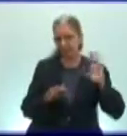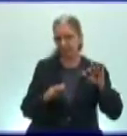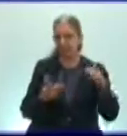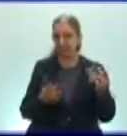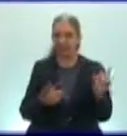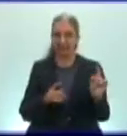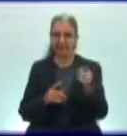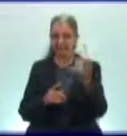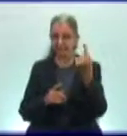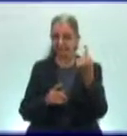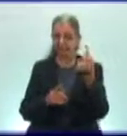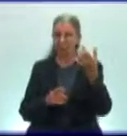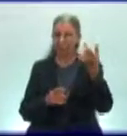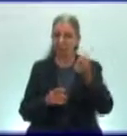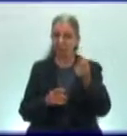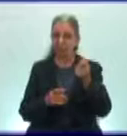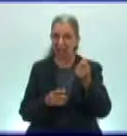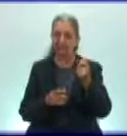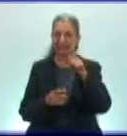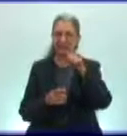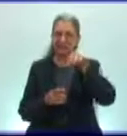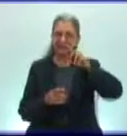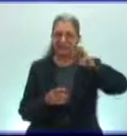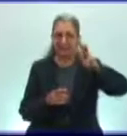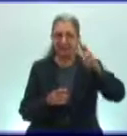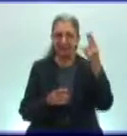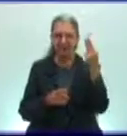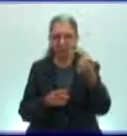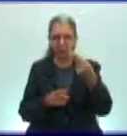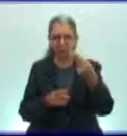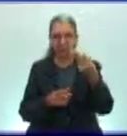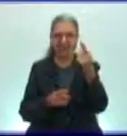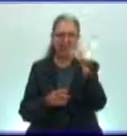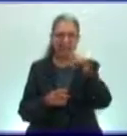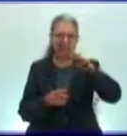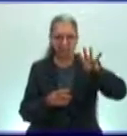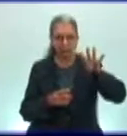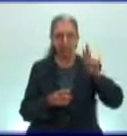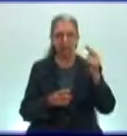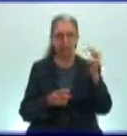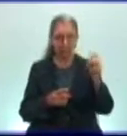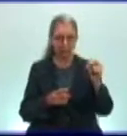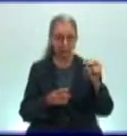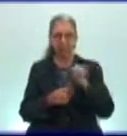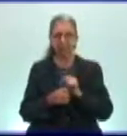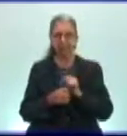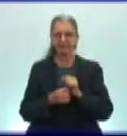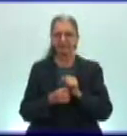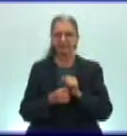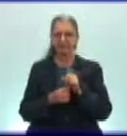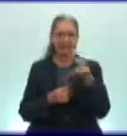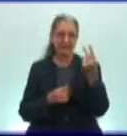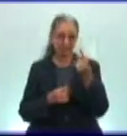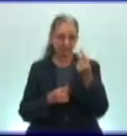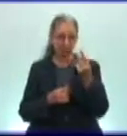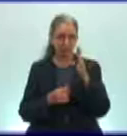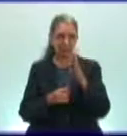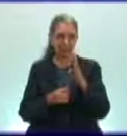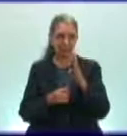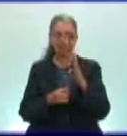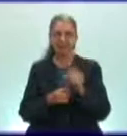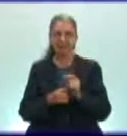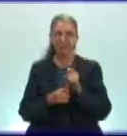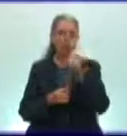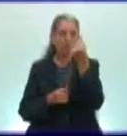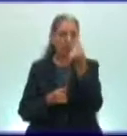primer núcleo, el núcleo A, tiene 13 protones y 14 neutrones. El B Me dicen